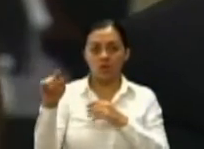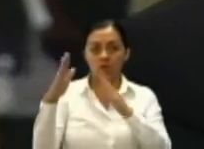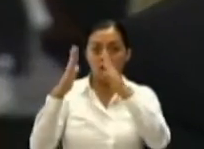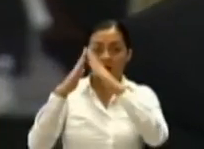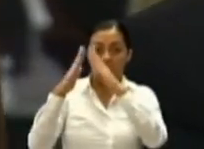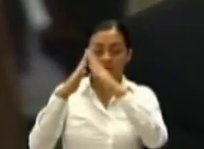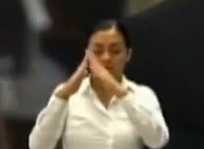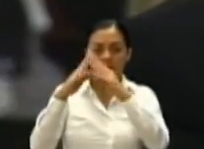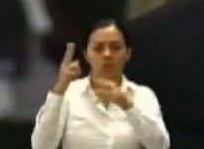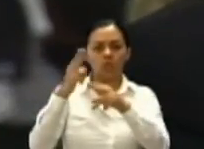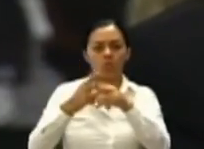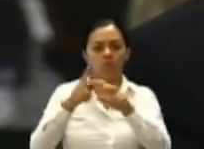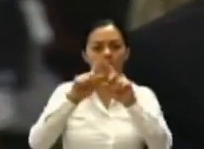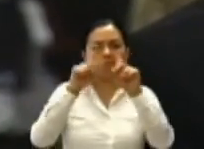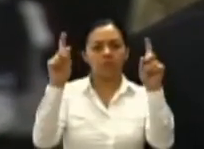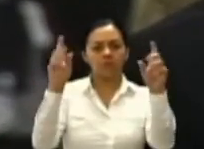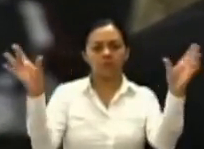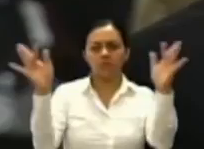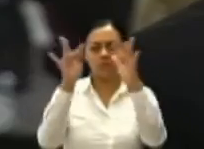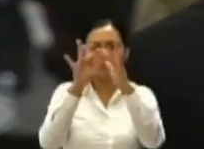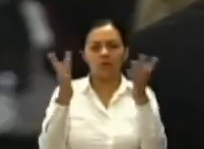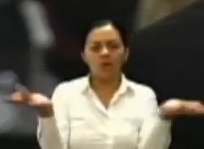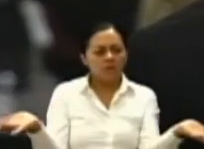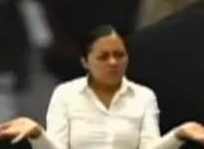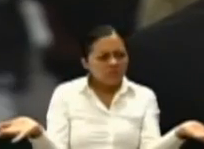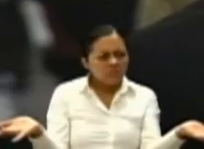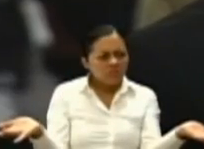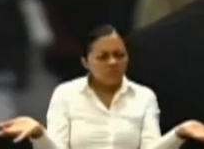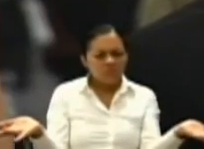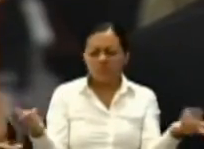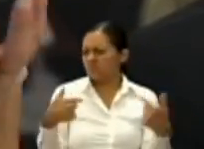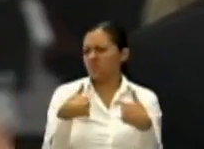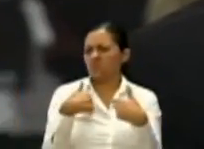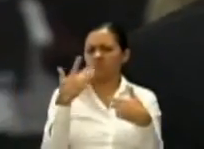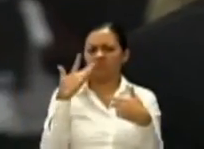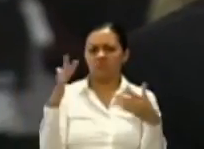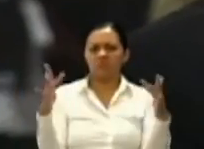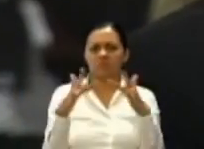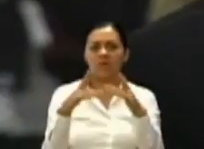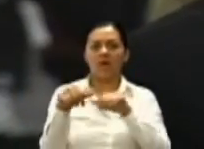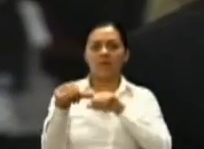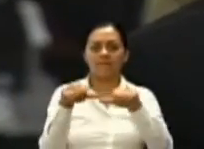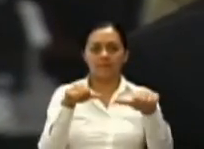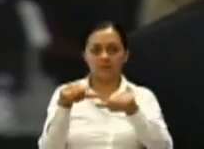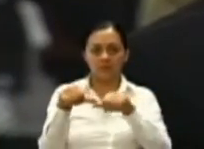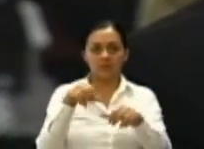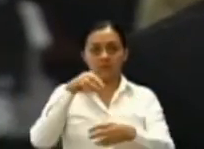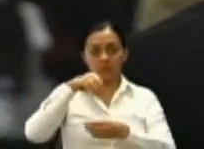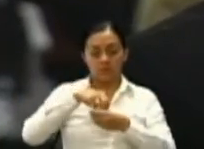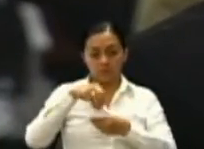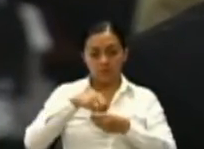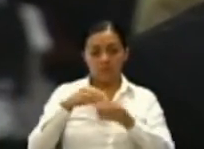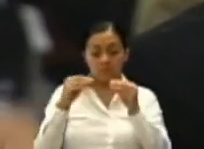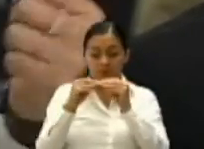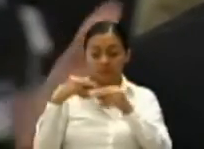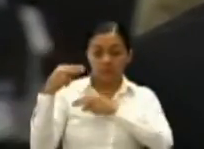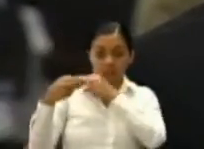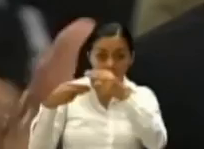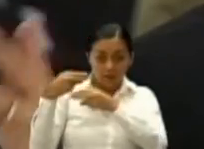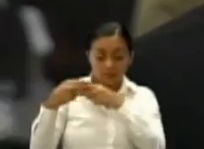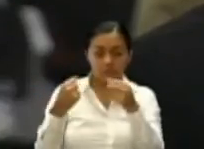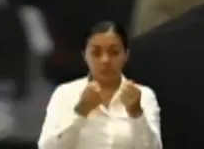claro son precisamente esas figuras las que estamos combatiendo donde que se administran internamente las herencias los